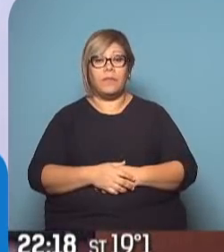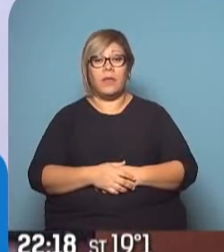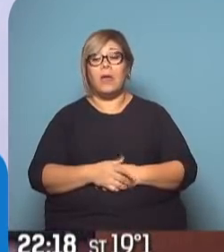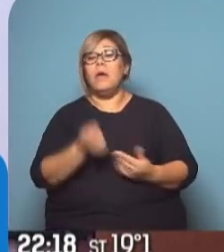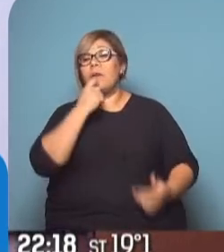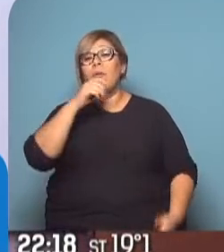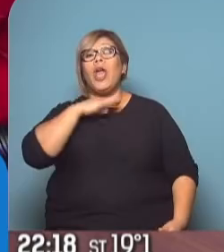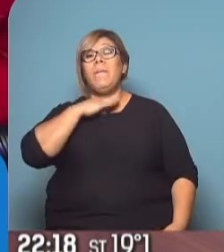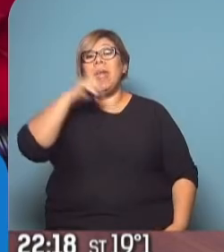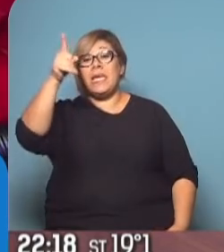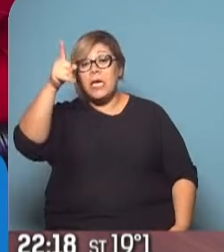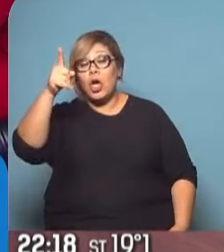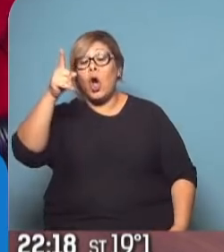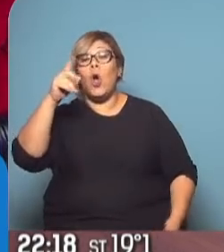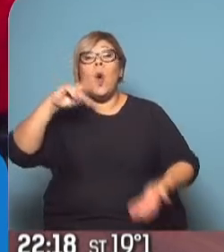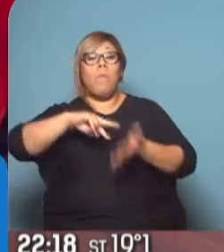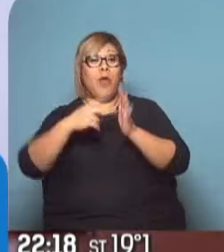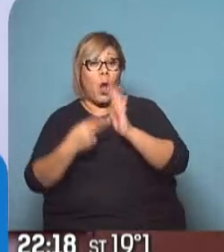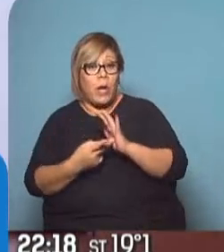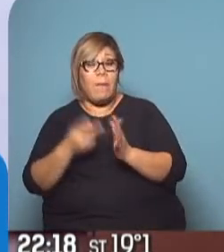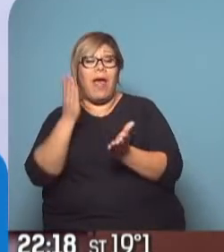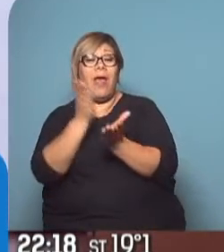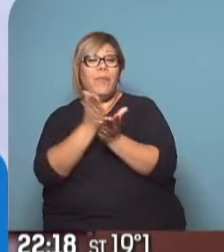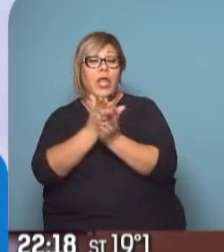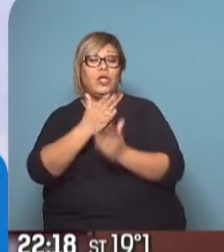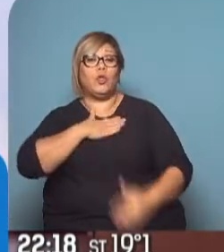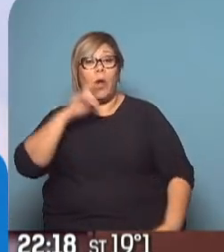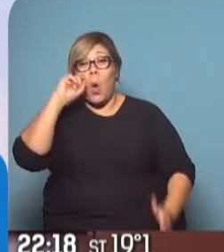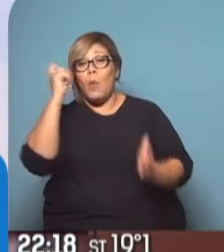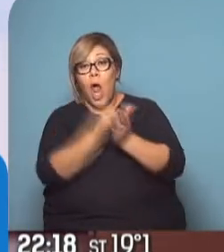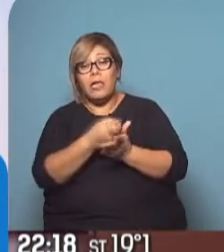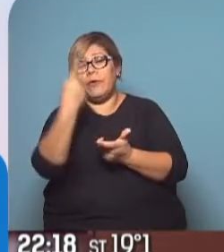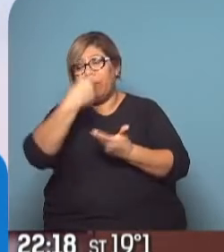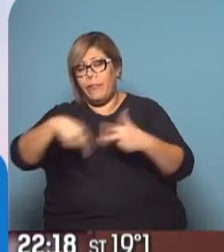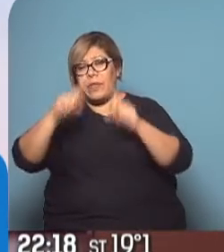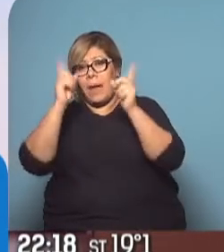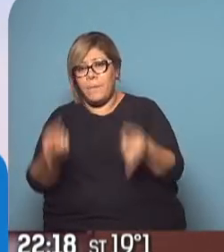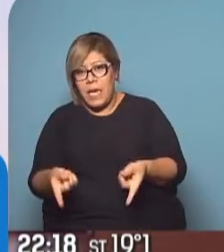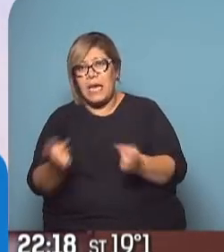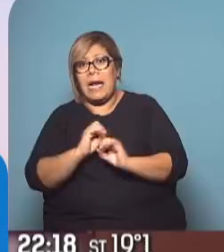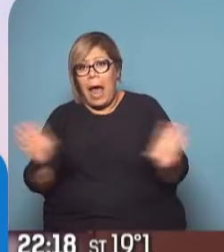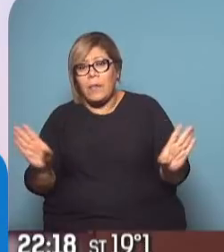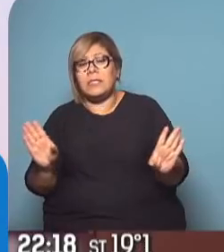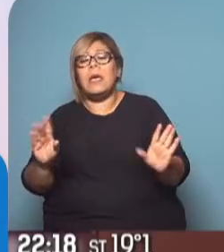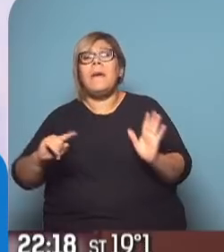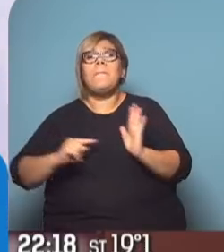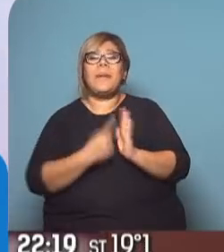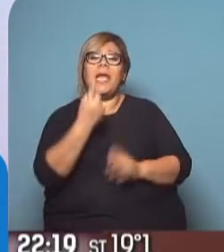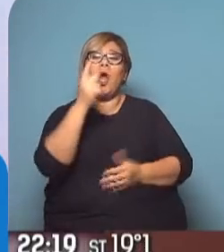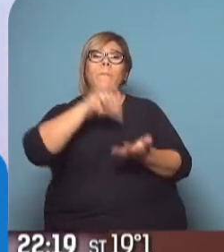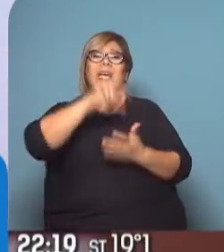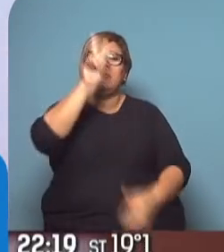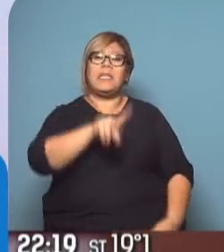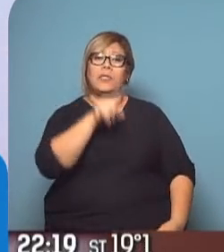en México muy graves cuando hablamos de violaciones a los derechos humanos, pero el plan sistemático, orquestado desde el centro mismo del poder, para